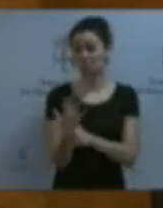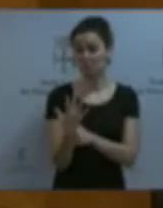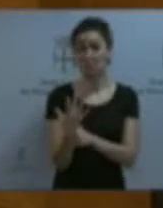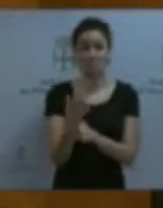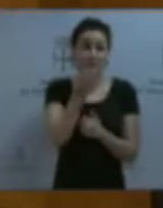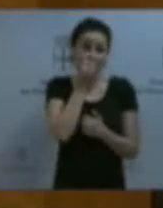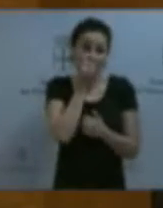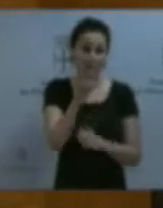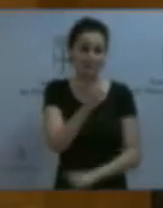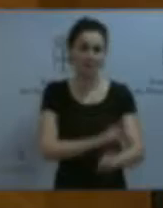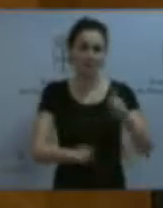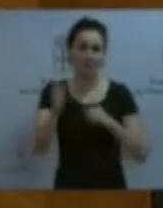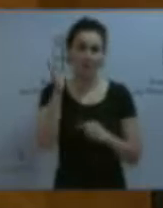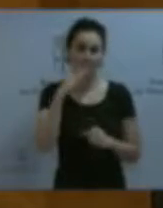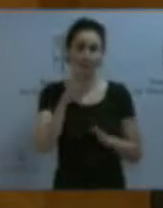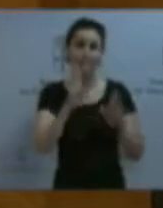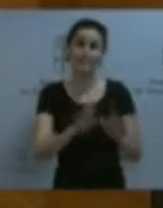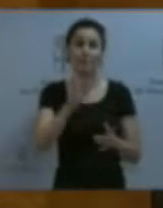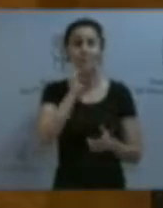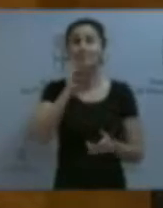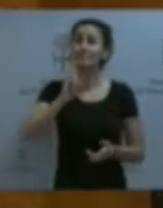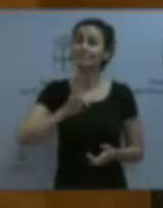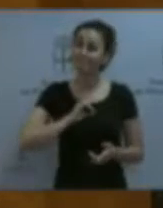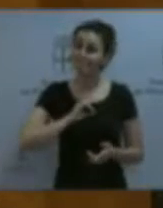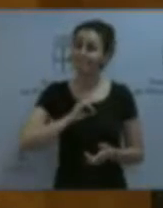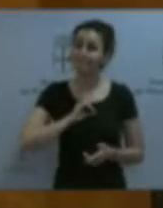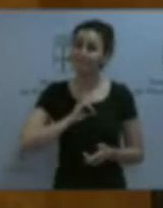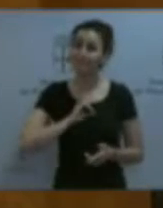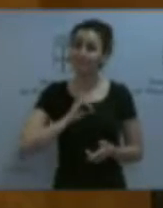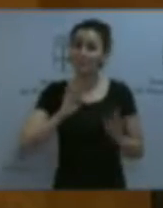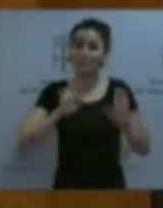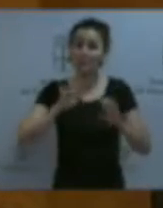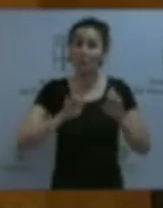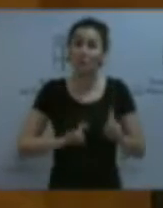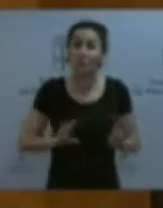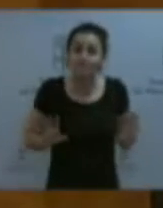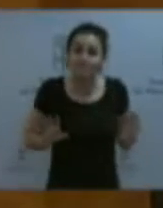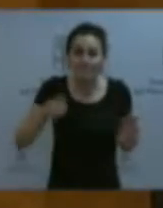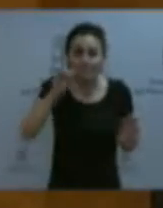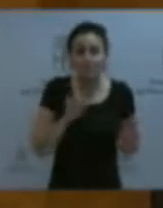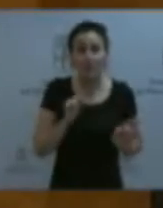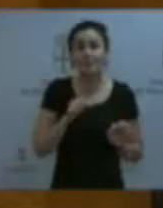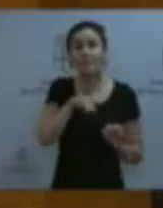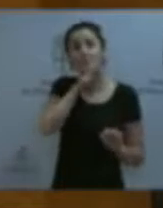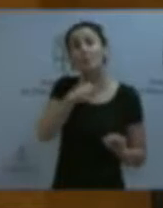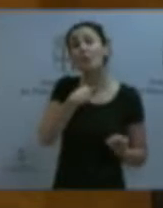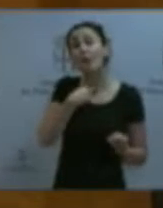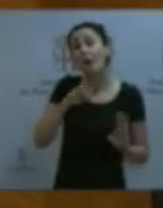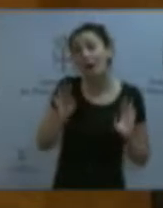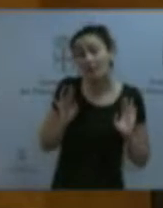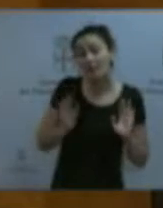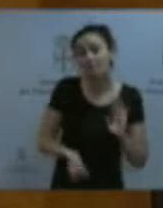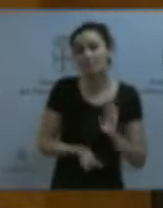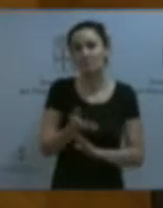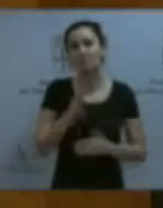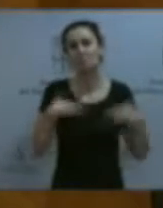habría este problema, ¿verdad? Pero como se falla a través de una llamada sin garantías de lo que se va a decir a cada paciente, pues ahí puede ocurrir